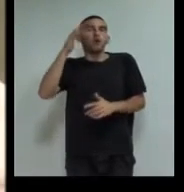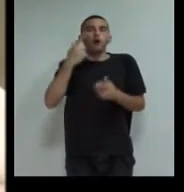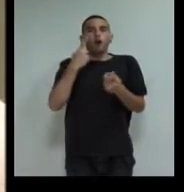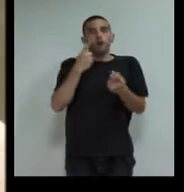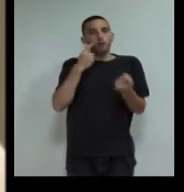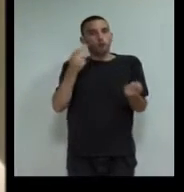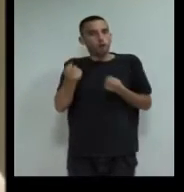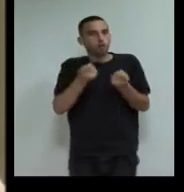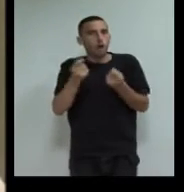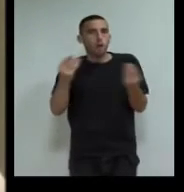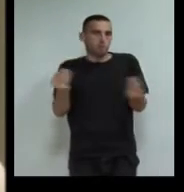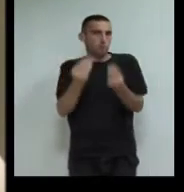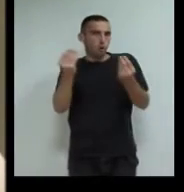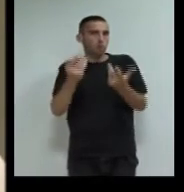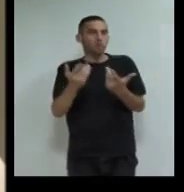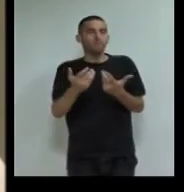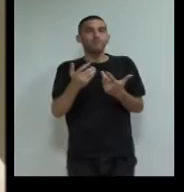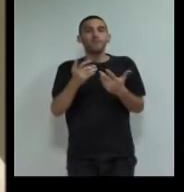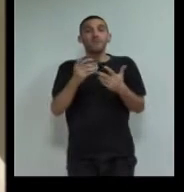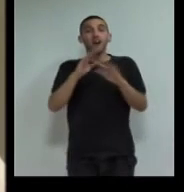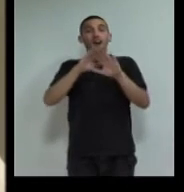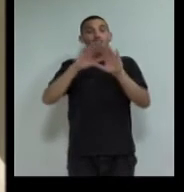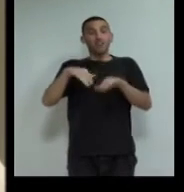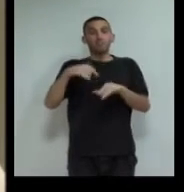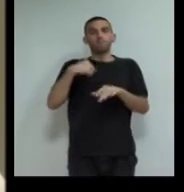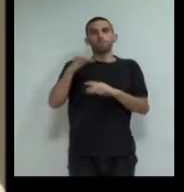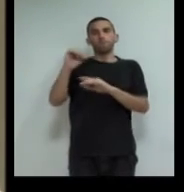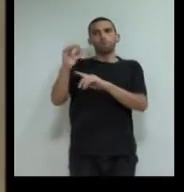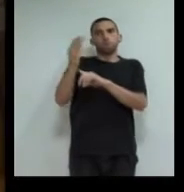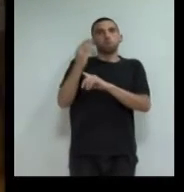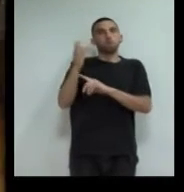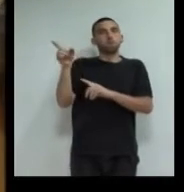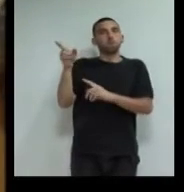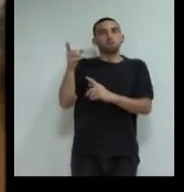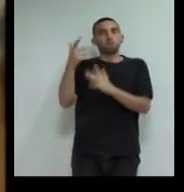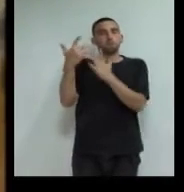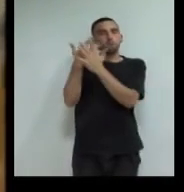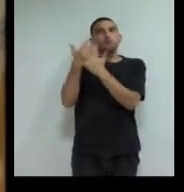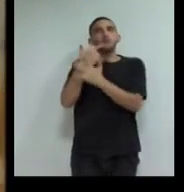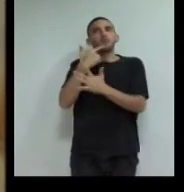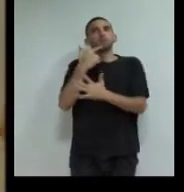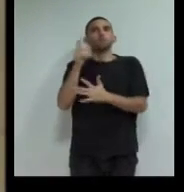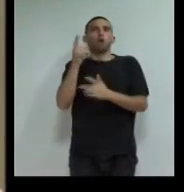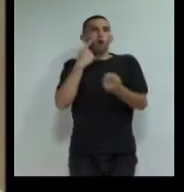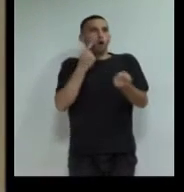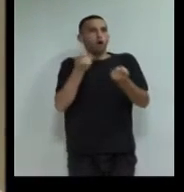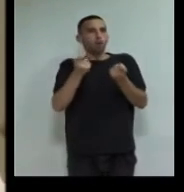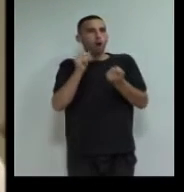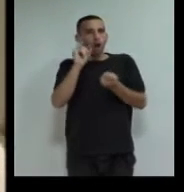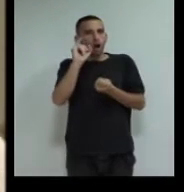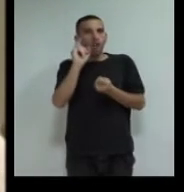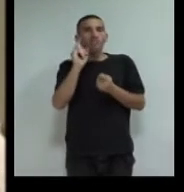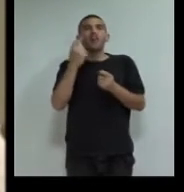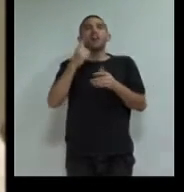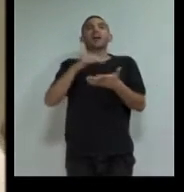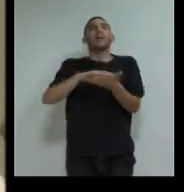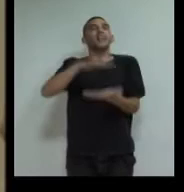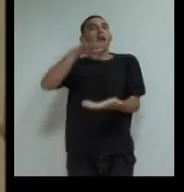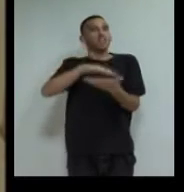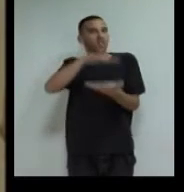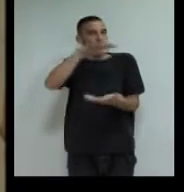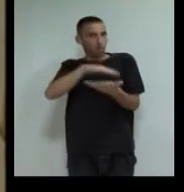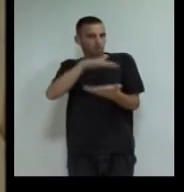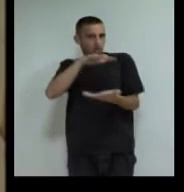controlara. Bien, nos acaba de comunicar que efectivamente se controla en cuanto a la cantidad. Luego hablaremos de